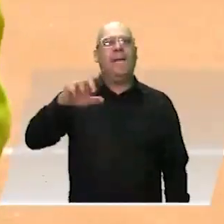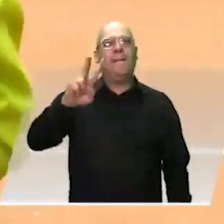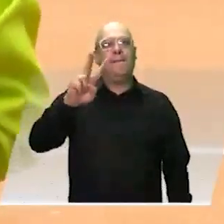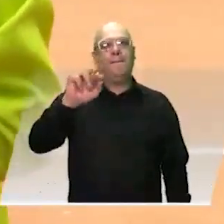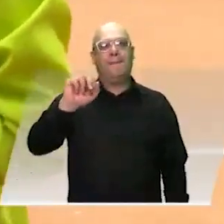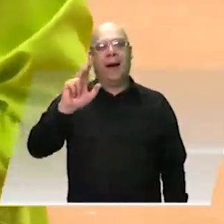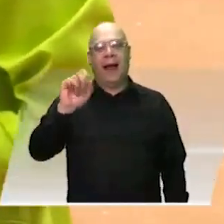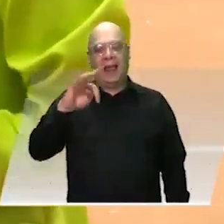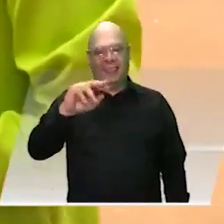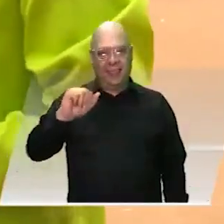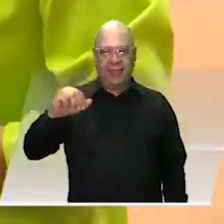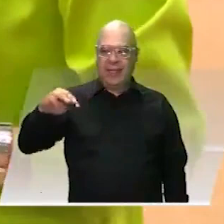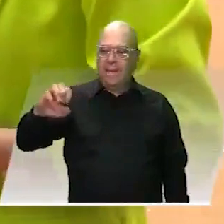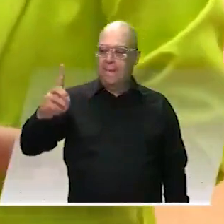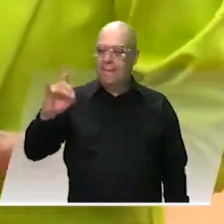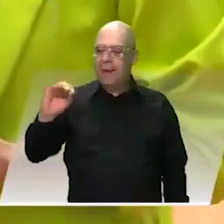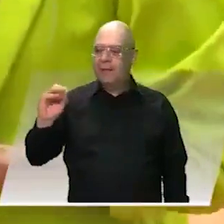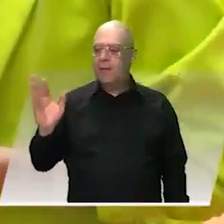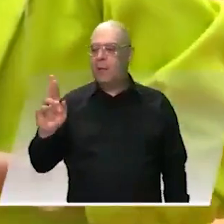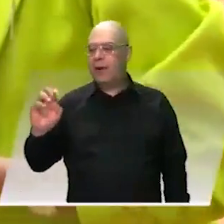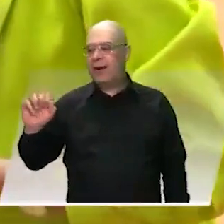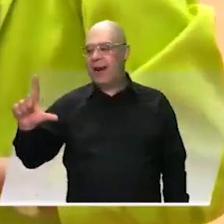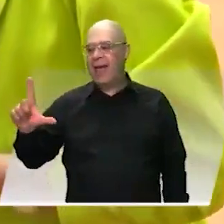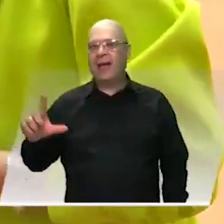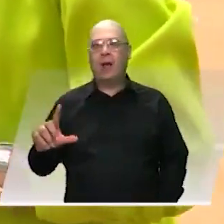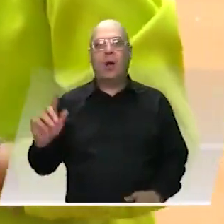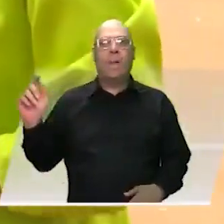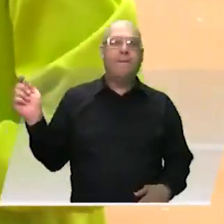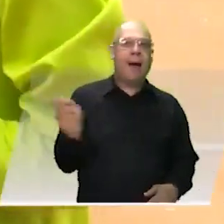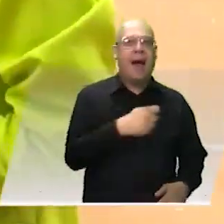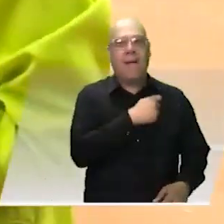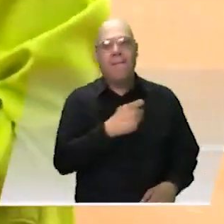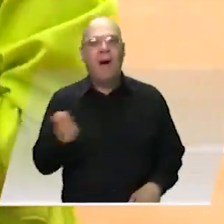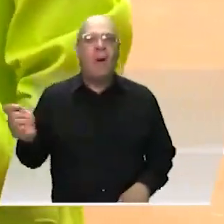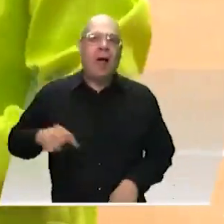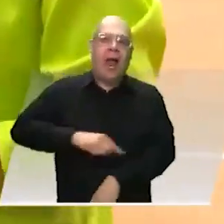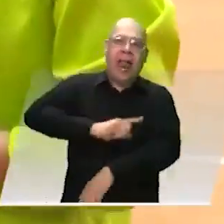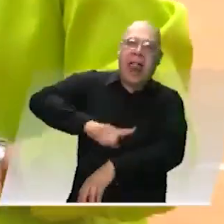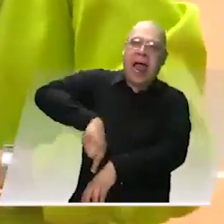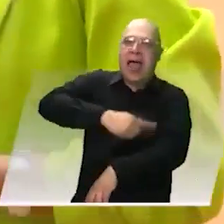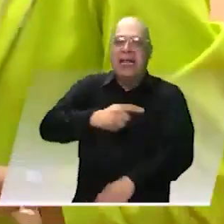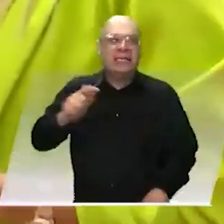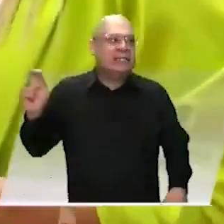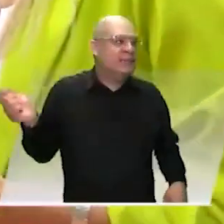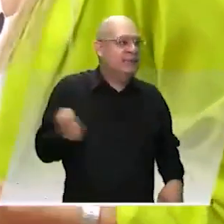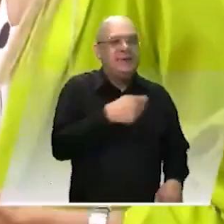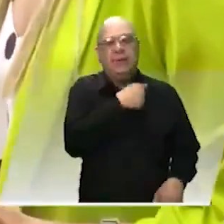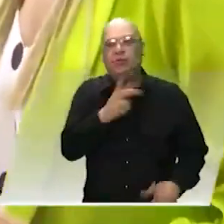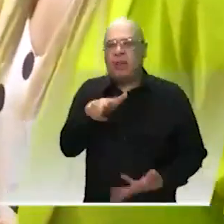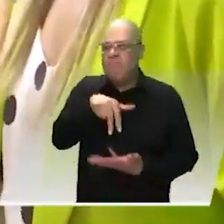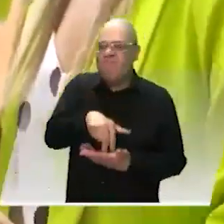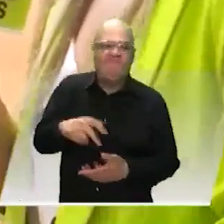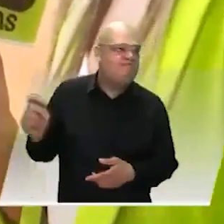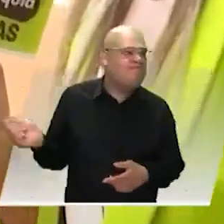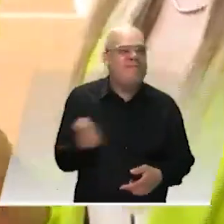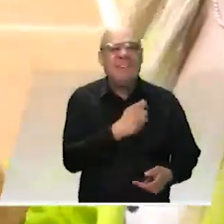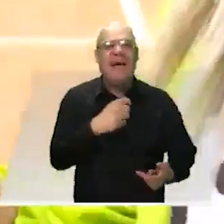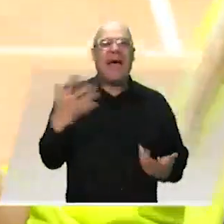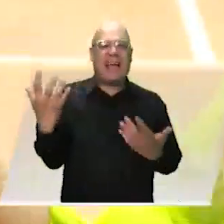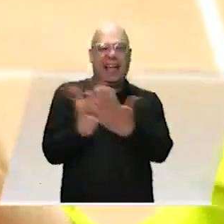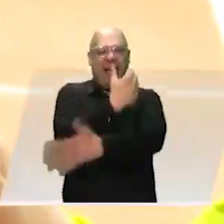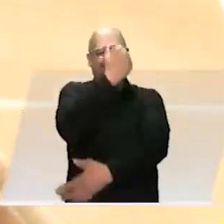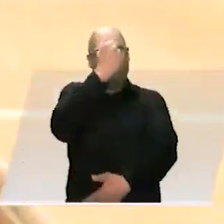bienvenida y bueno, felicitaciones porque fue un partido bastante largo, muchas horas ahí y usted estuvo de pie y se lleva entonces el partido y el